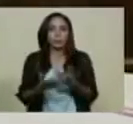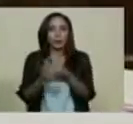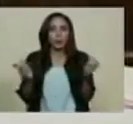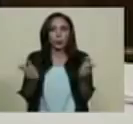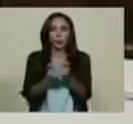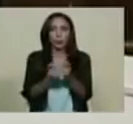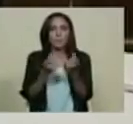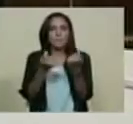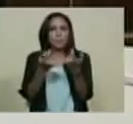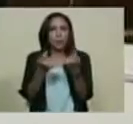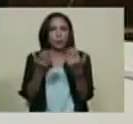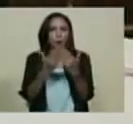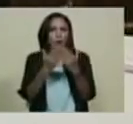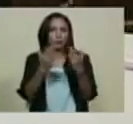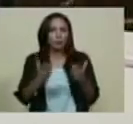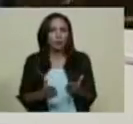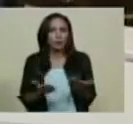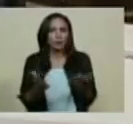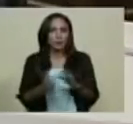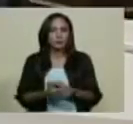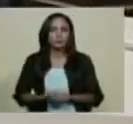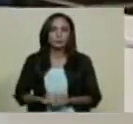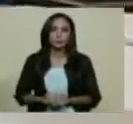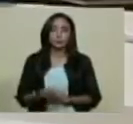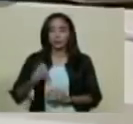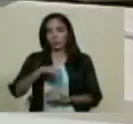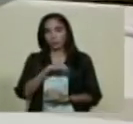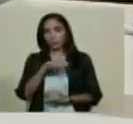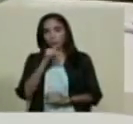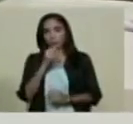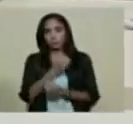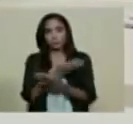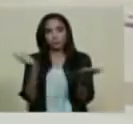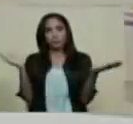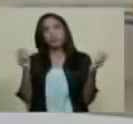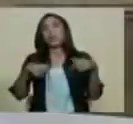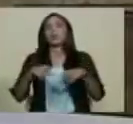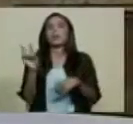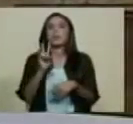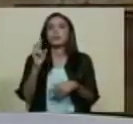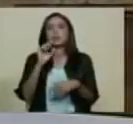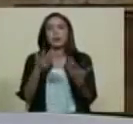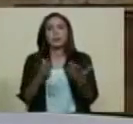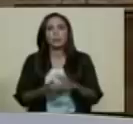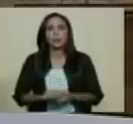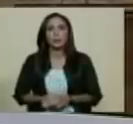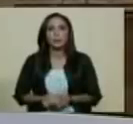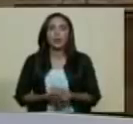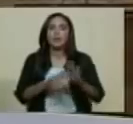reduciendo. Nosotros tenemos que decir que en Venezuela el